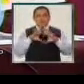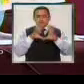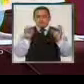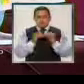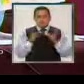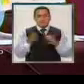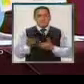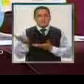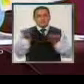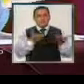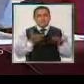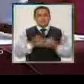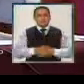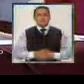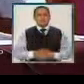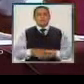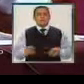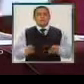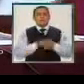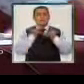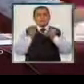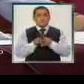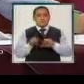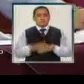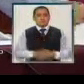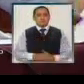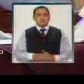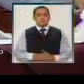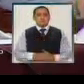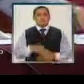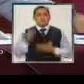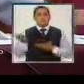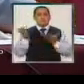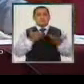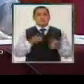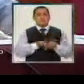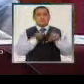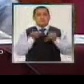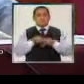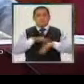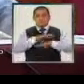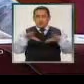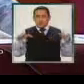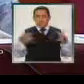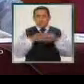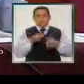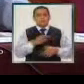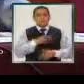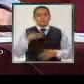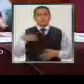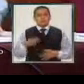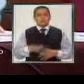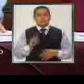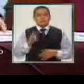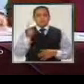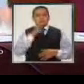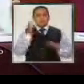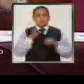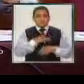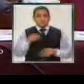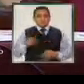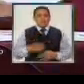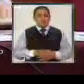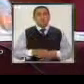Todos fueron invitados. Y además de eso, fueron invitados todo el Ejecutivo. Y no solamente el